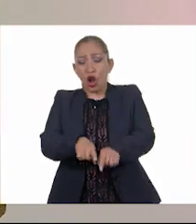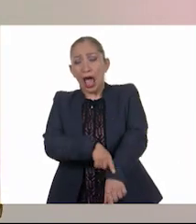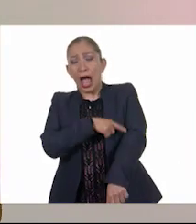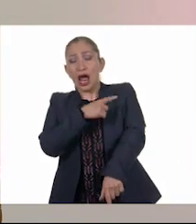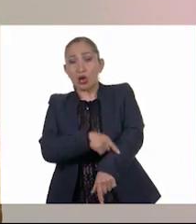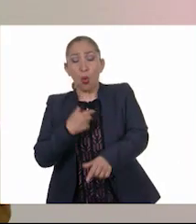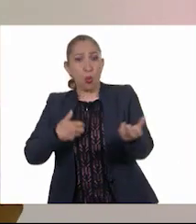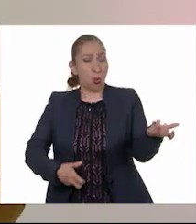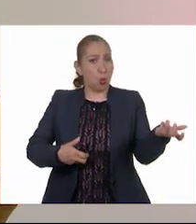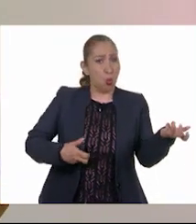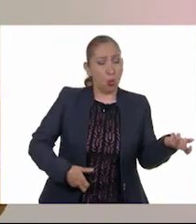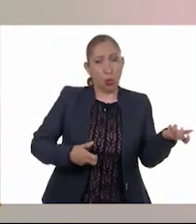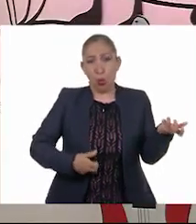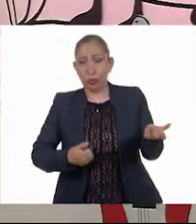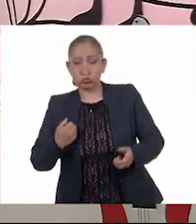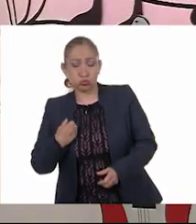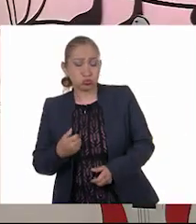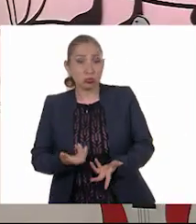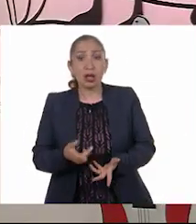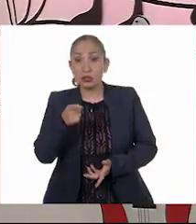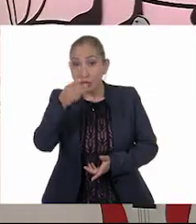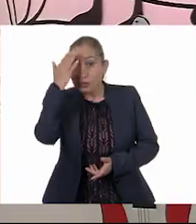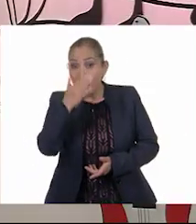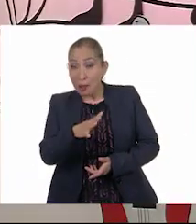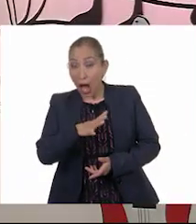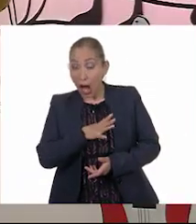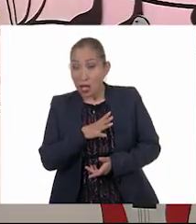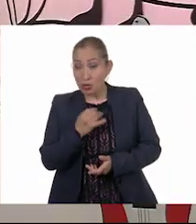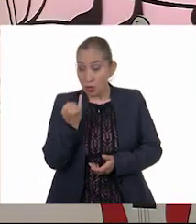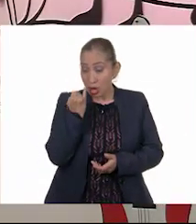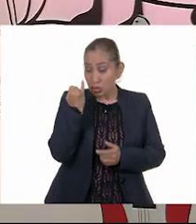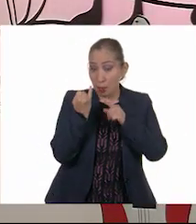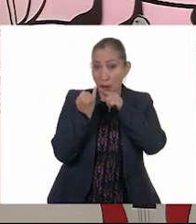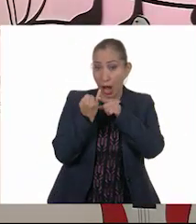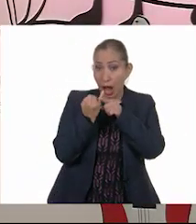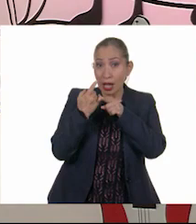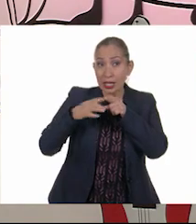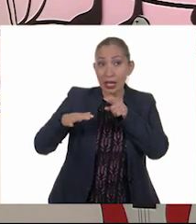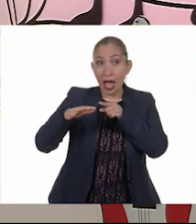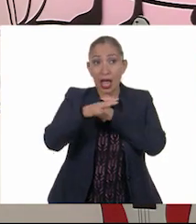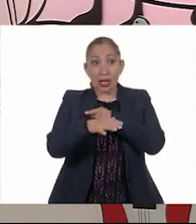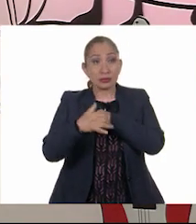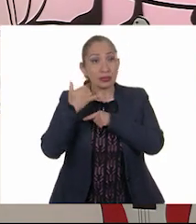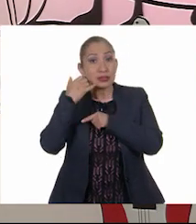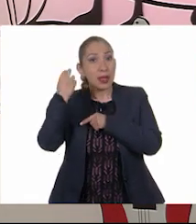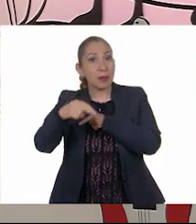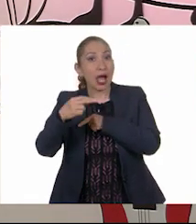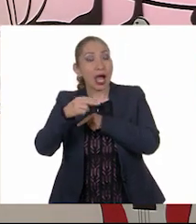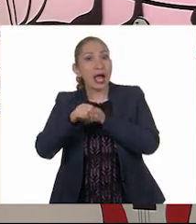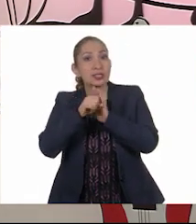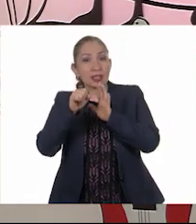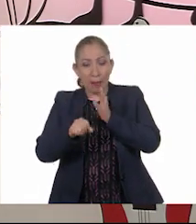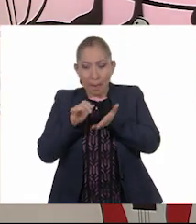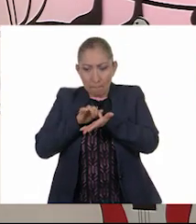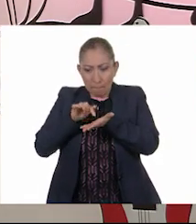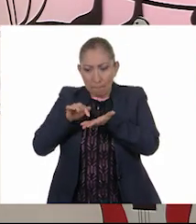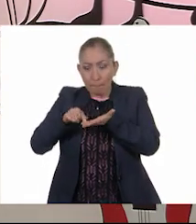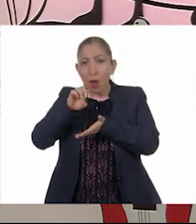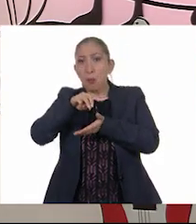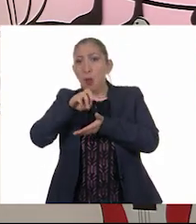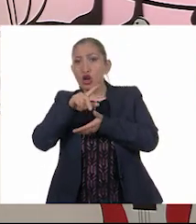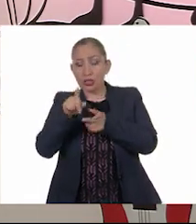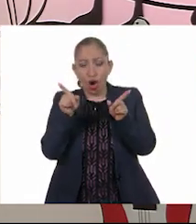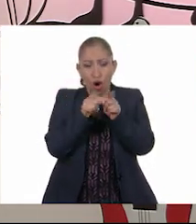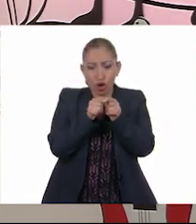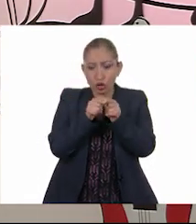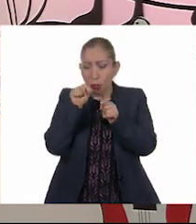Estas rockeras se nos convirtieron en rockeras. ¿Sabían que hay un lenguaje que existió antes del teléfono que se llama el sistema Morse y que eran sonidos